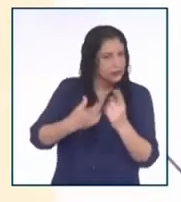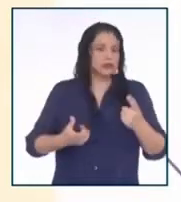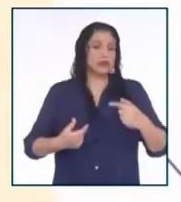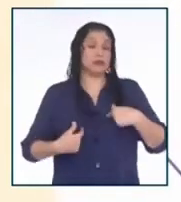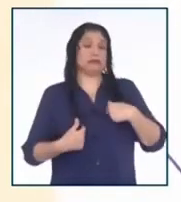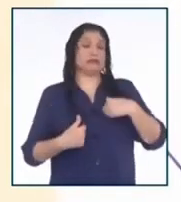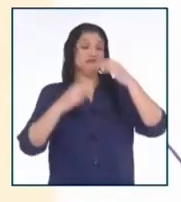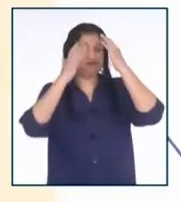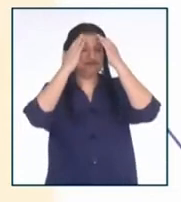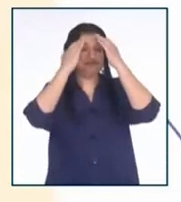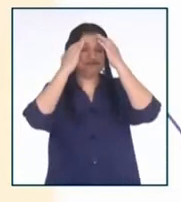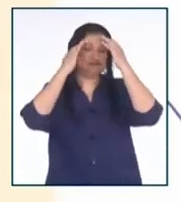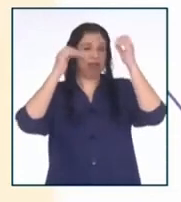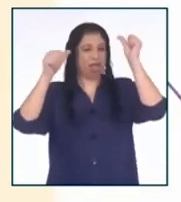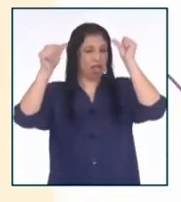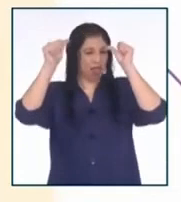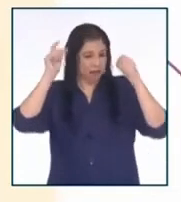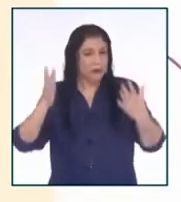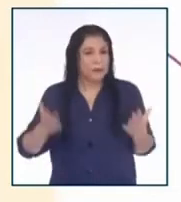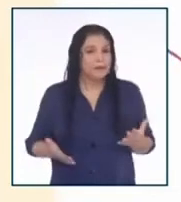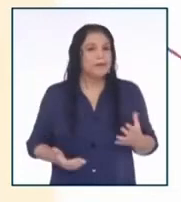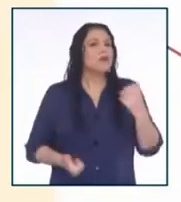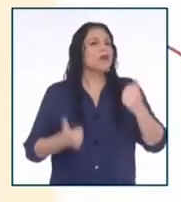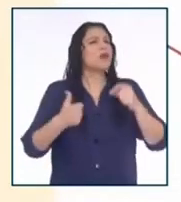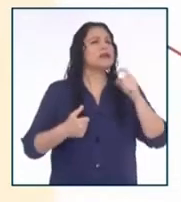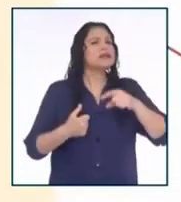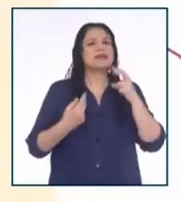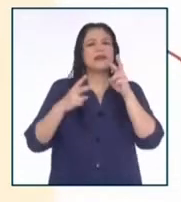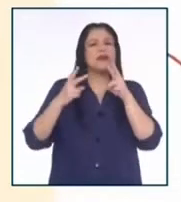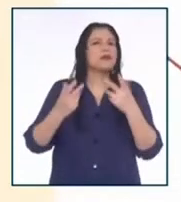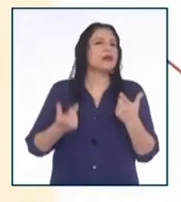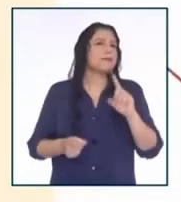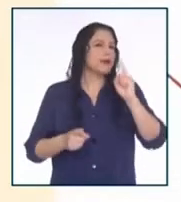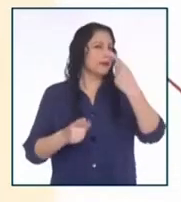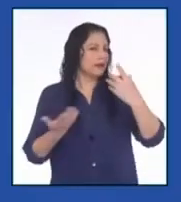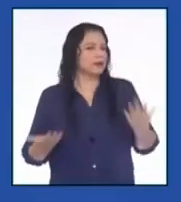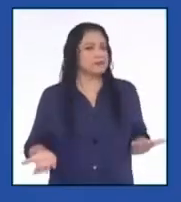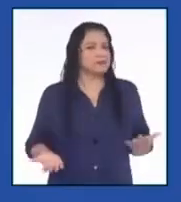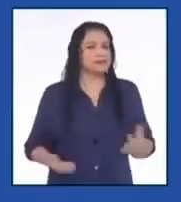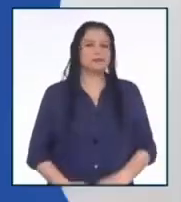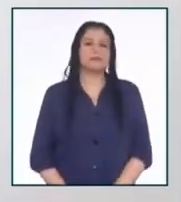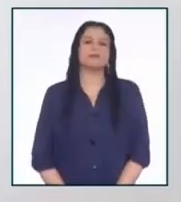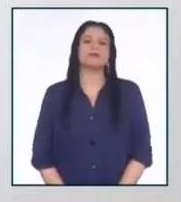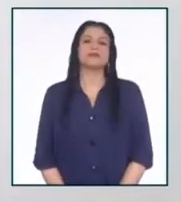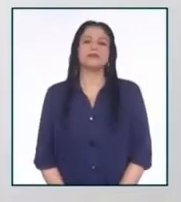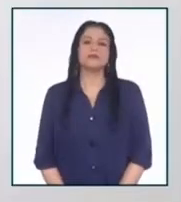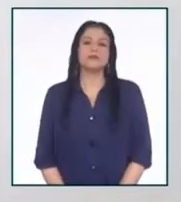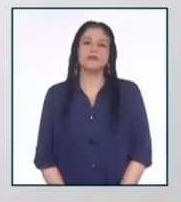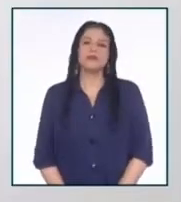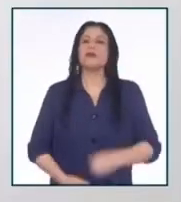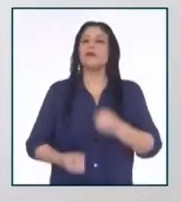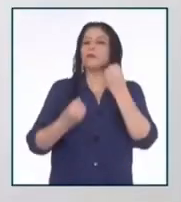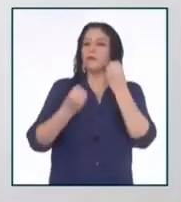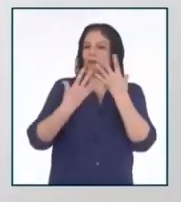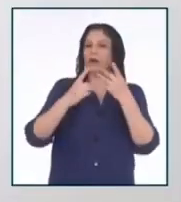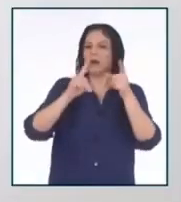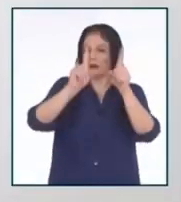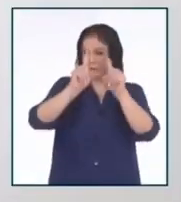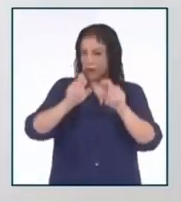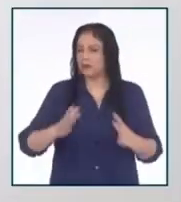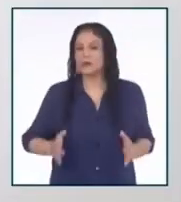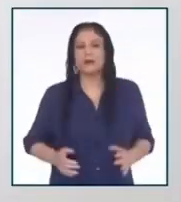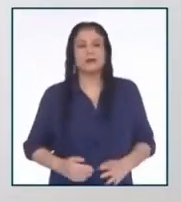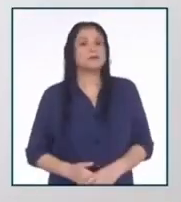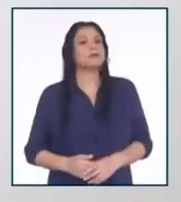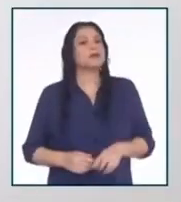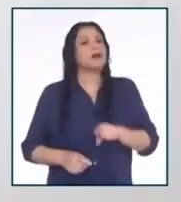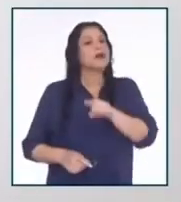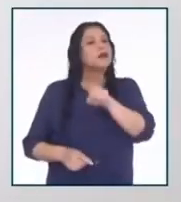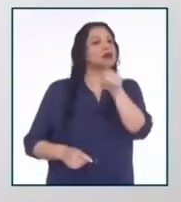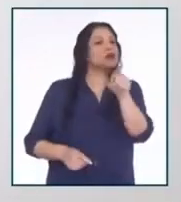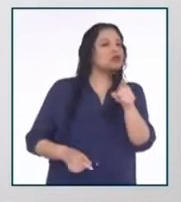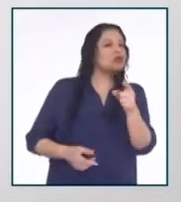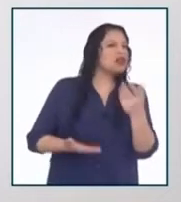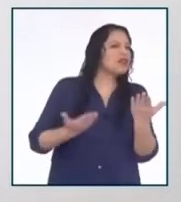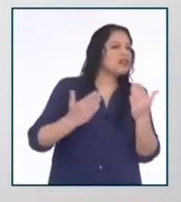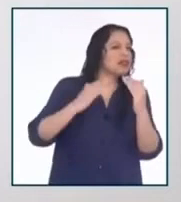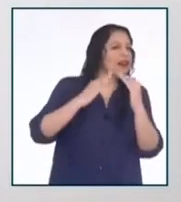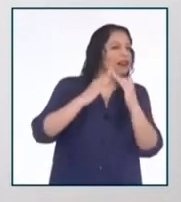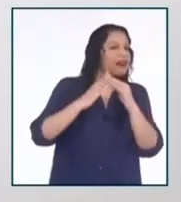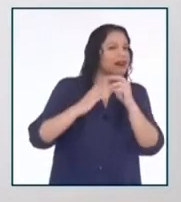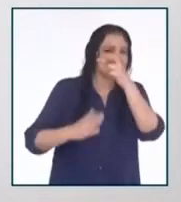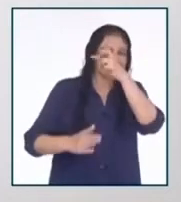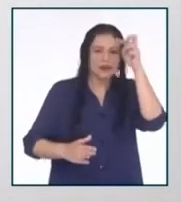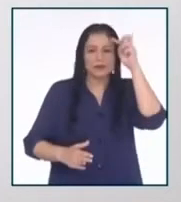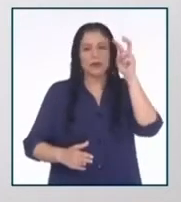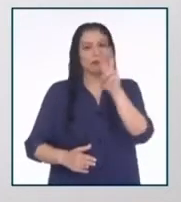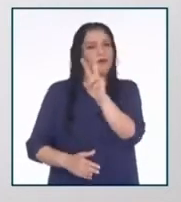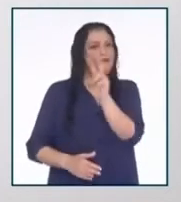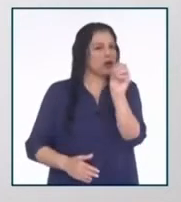entonces ya me empiezo a perder. ¿Qué debemos tener en cuenta, profesora? Buena pregunta, Stephanie. Y ustedes, chicas y chicos de la